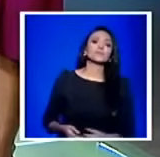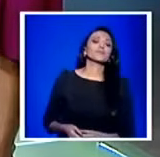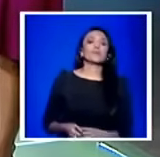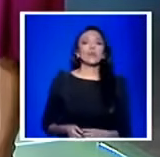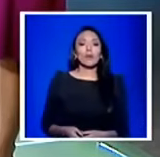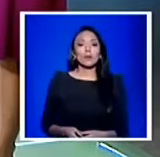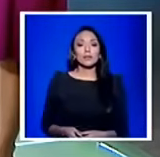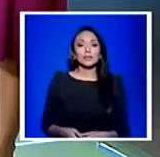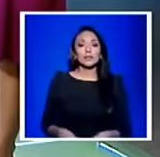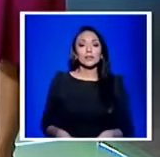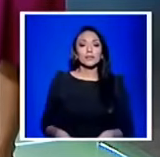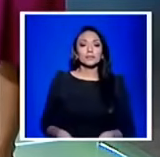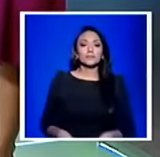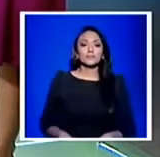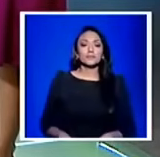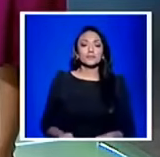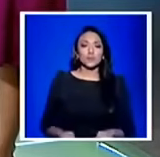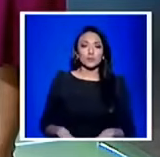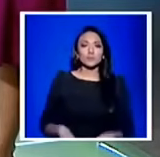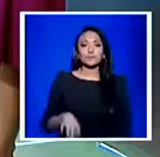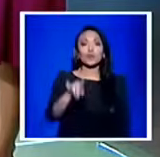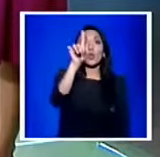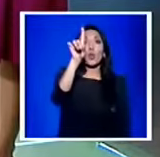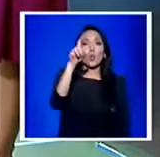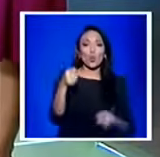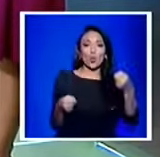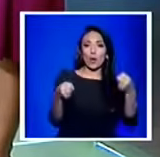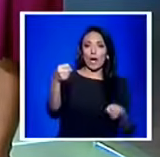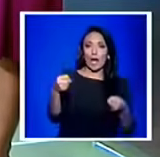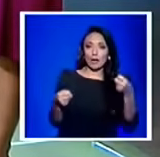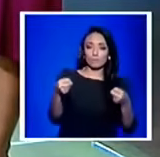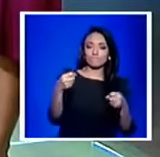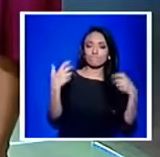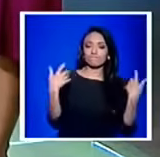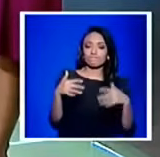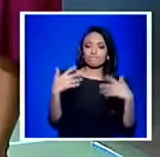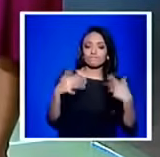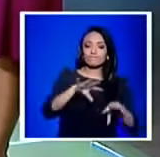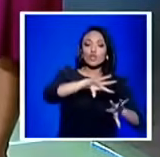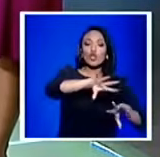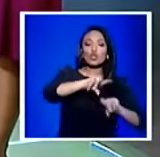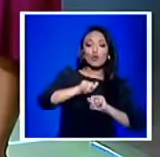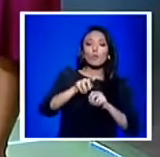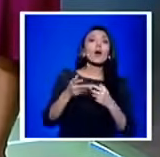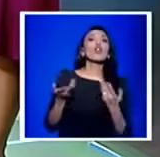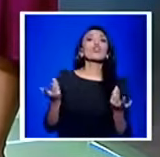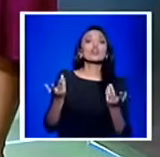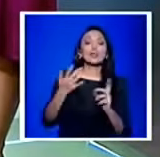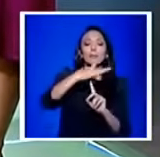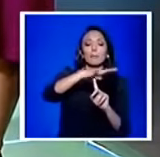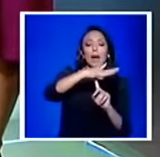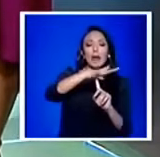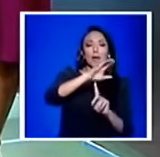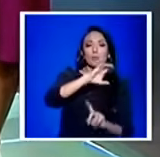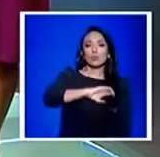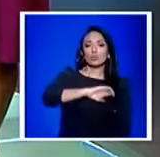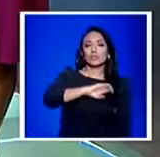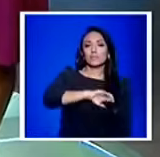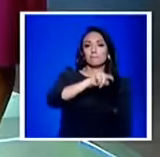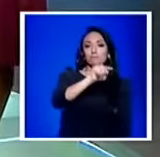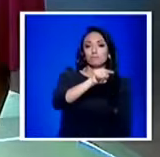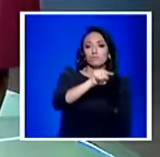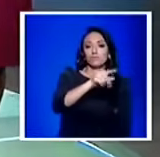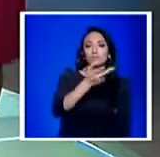minutos. Les contamos que un vehículo fue sustraído de uno de los parqueaderos del Parque Metropolitano Huanguiltagua.